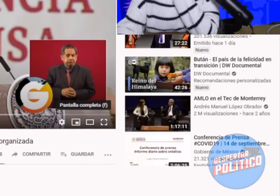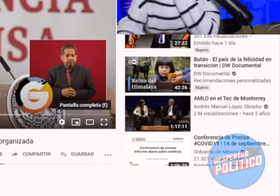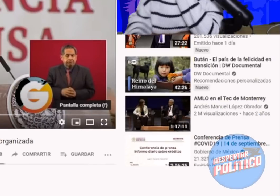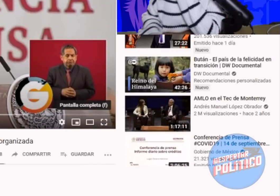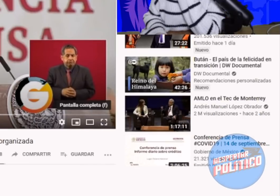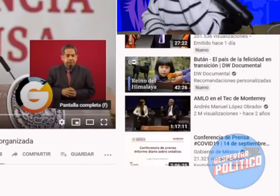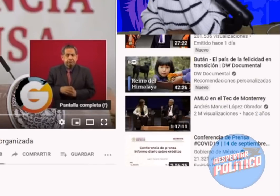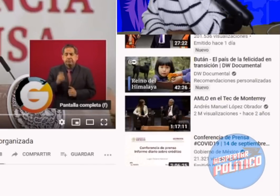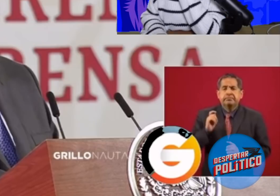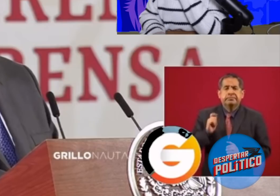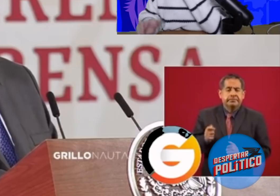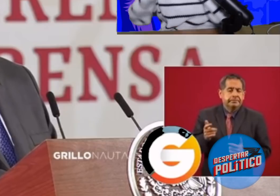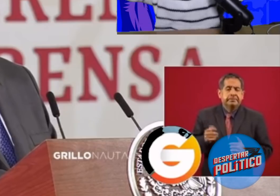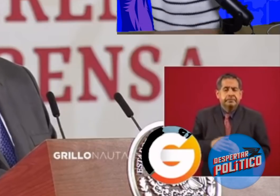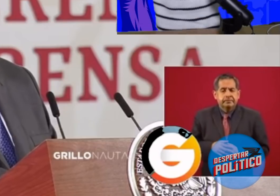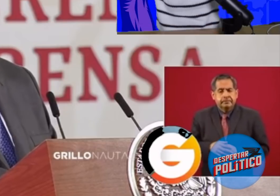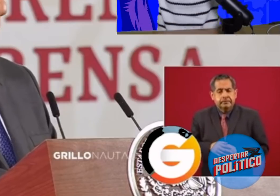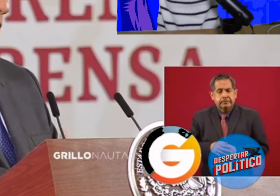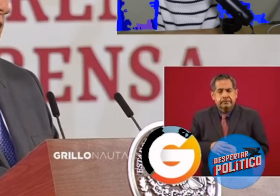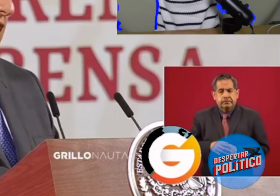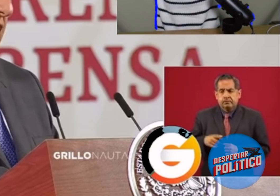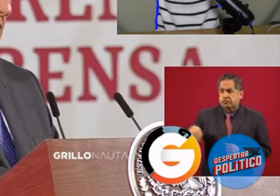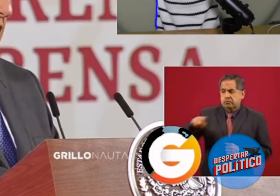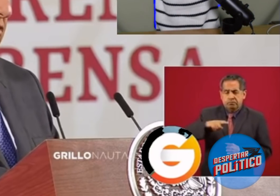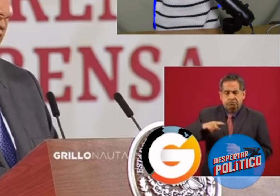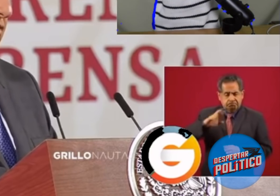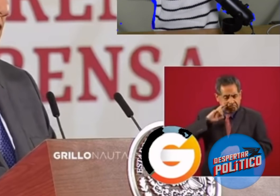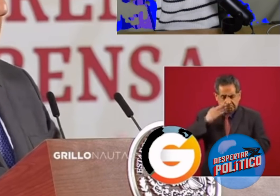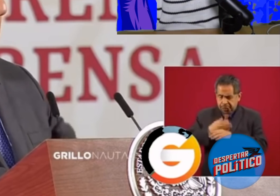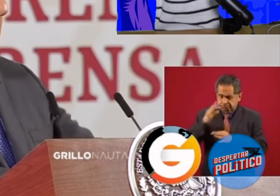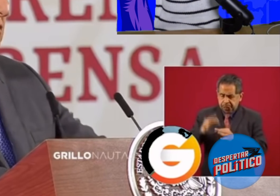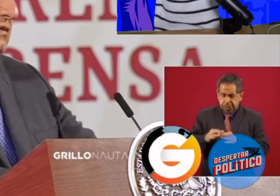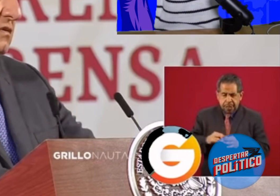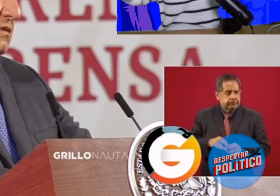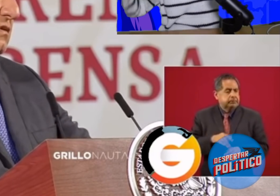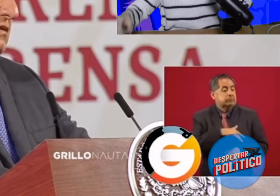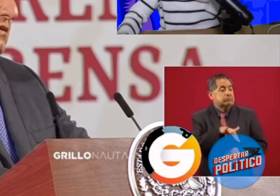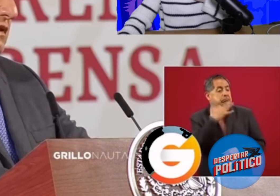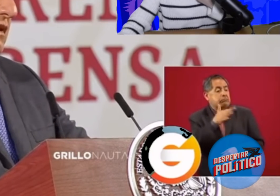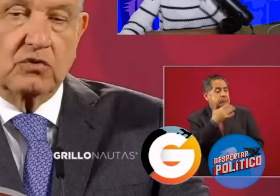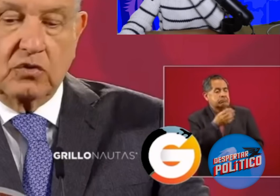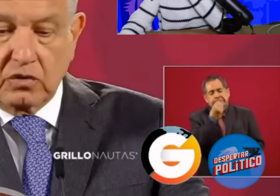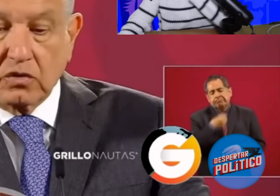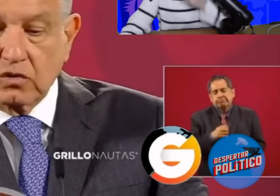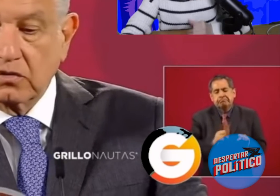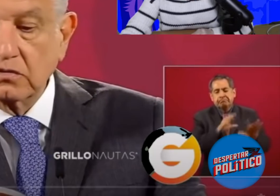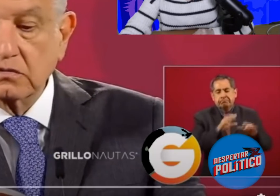La responsabilidad de no tolerar la corrupción y de